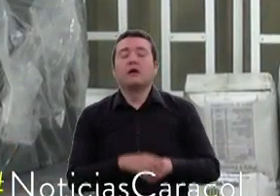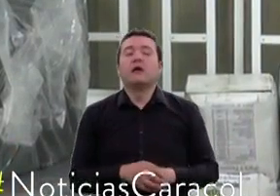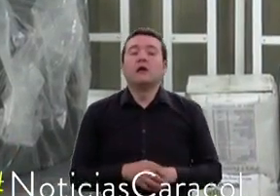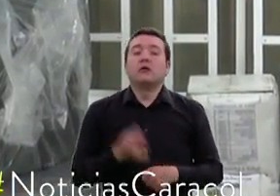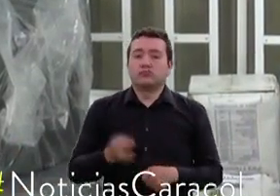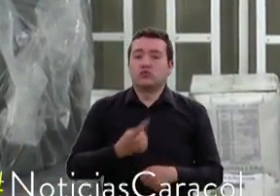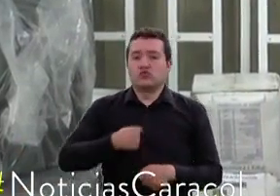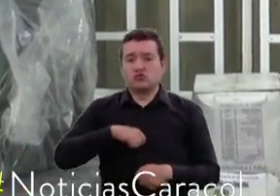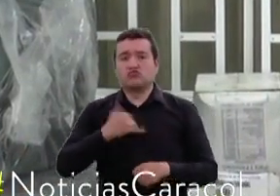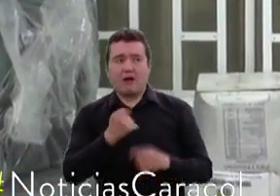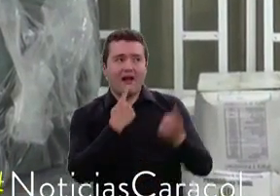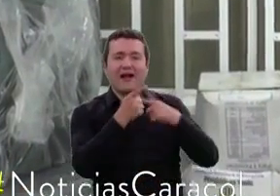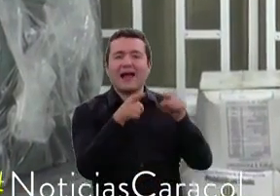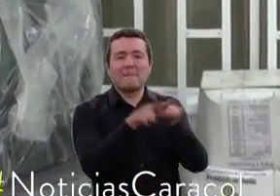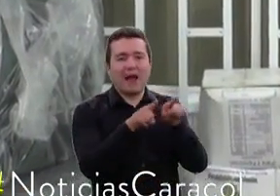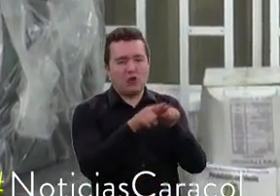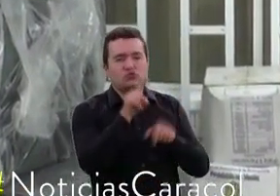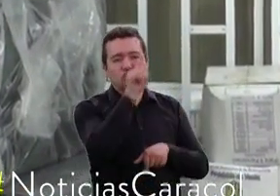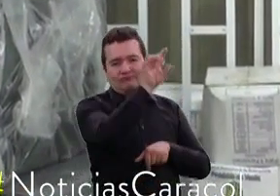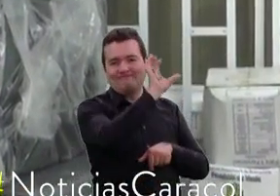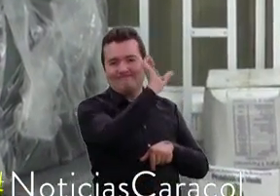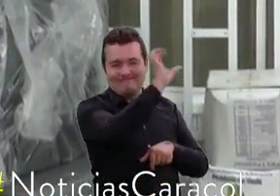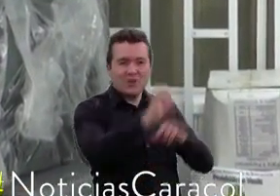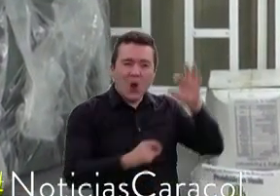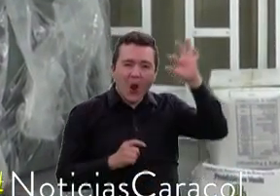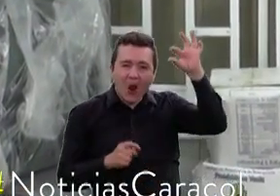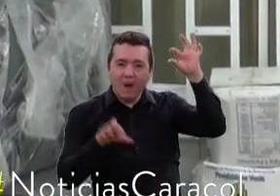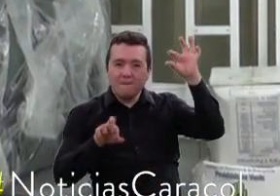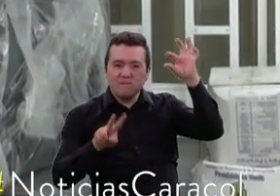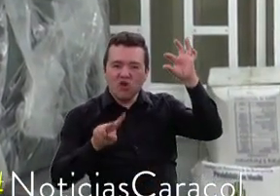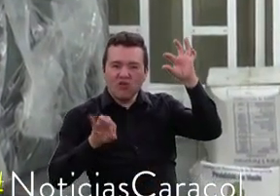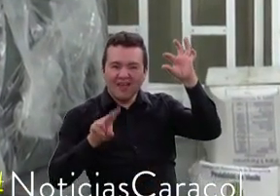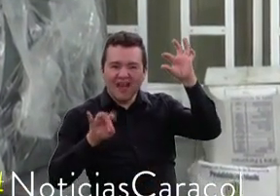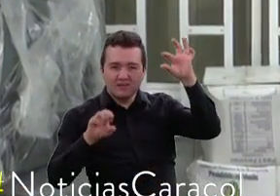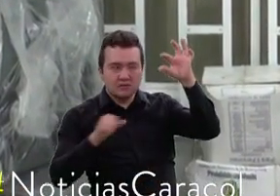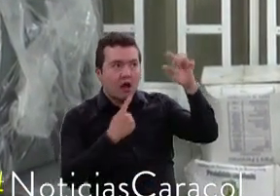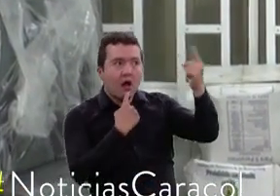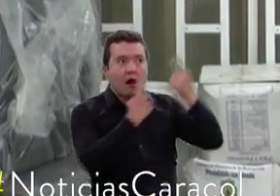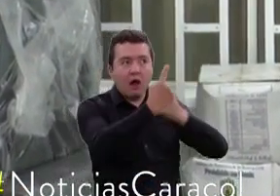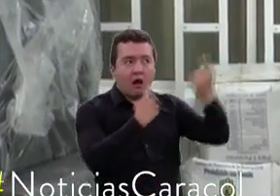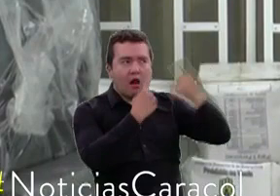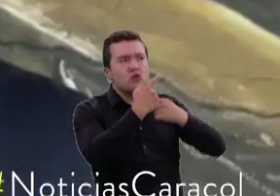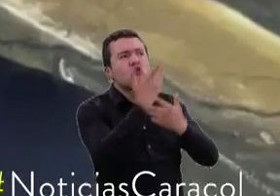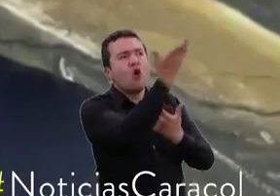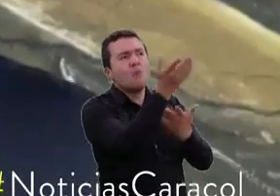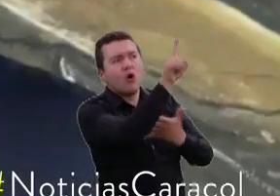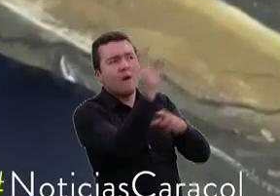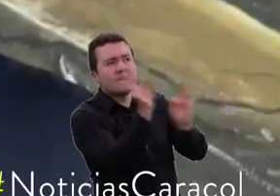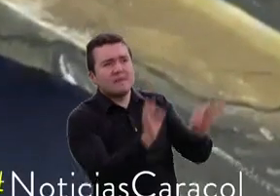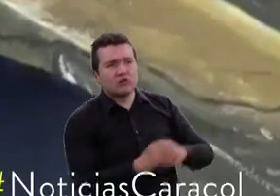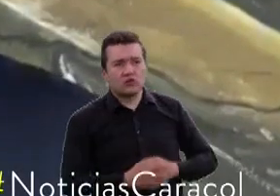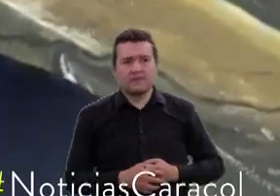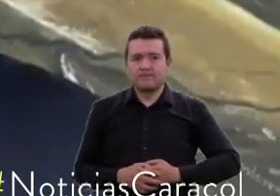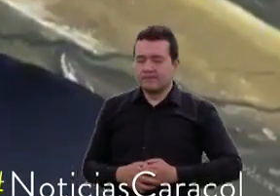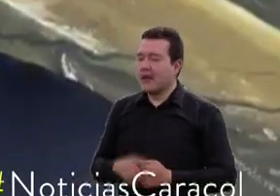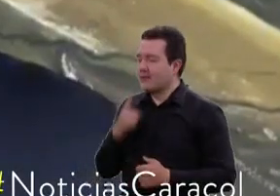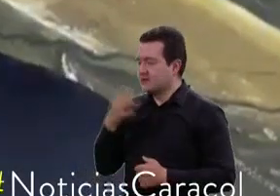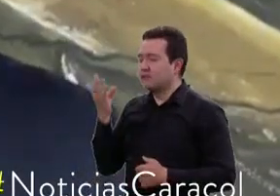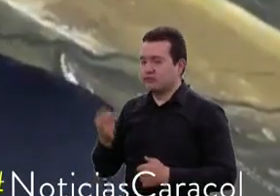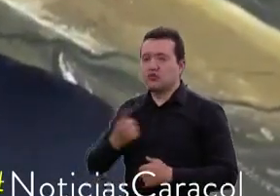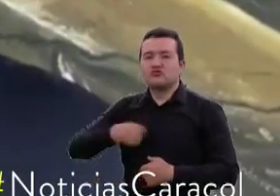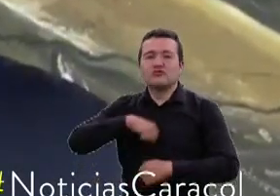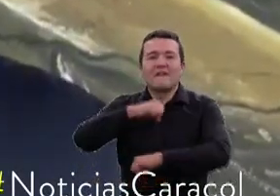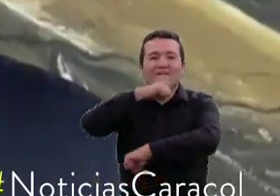hermanos de la isla de Providencia para saber cómo se preparan y esto es lo que nos cuentan. Asegurando las ventanas,